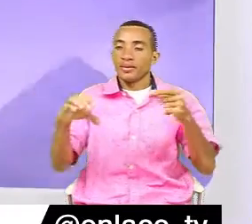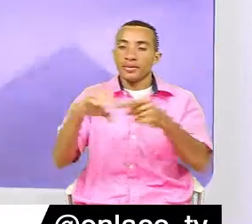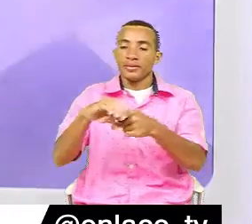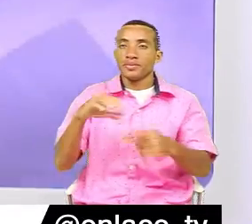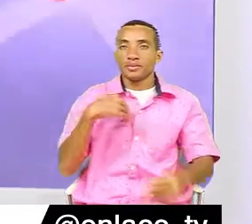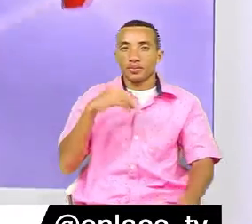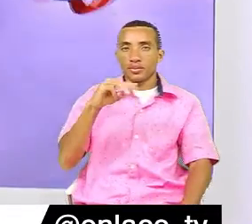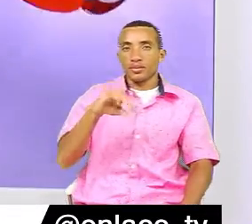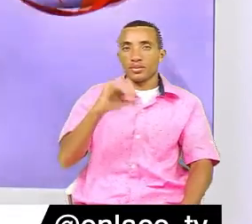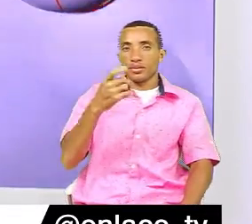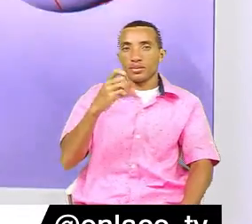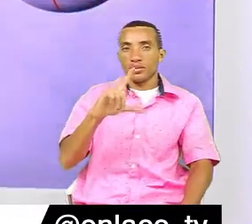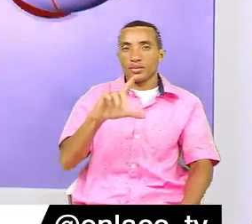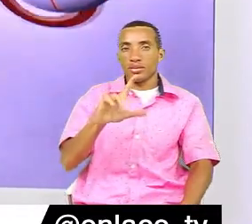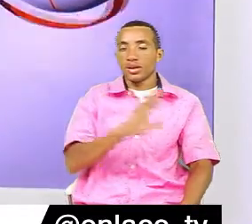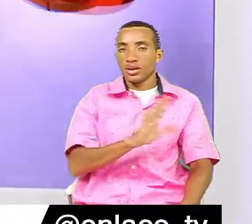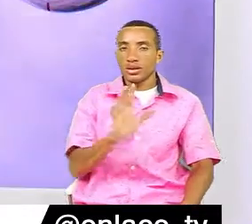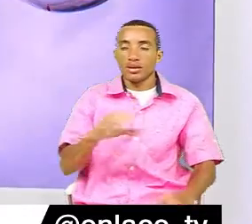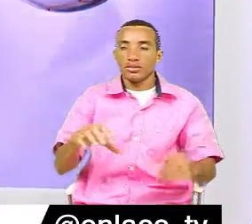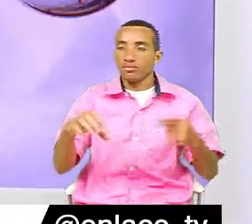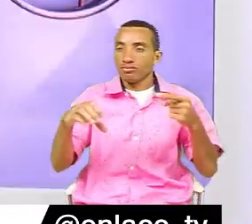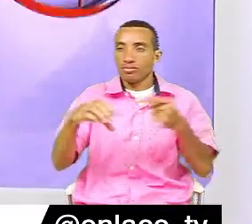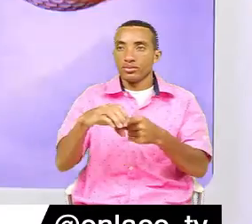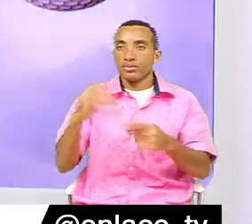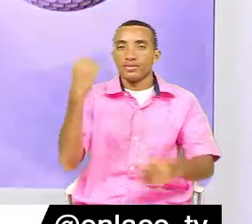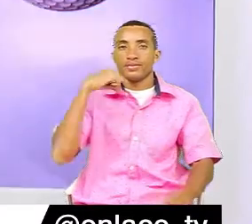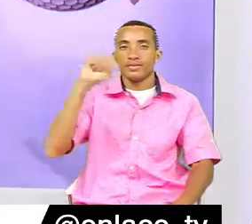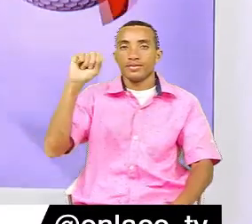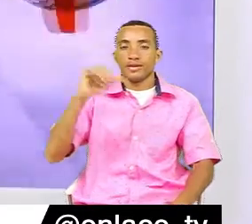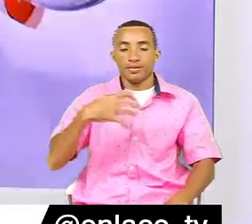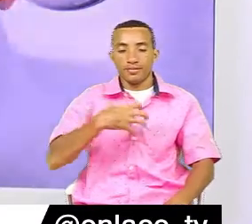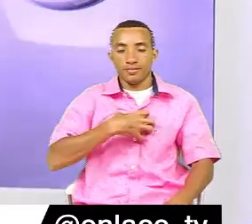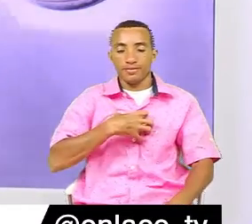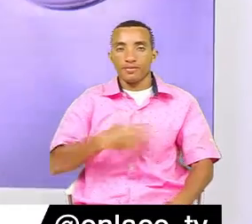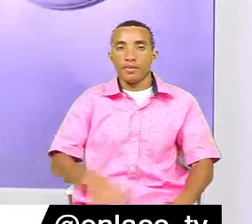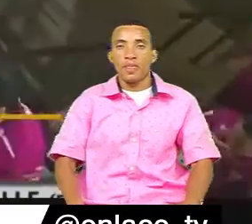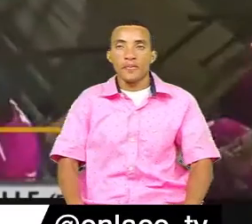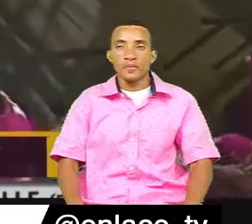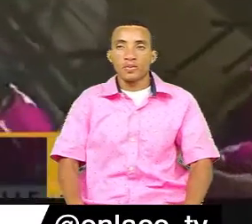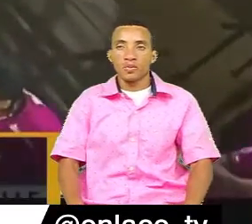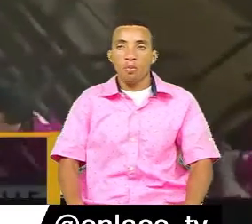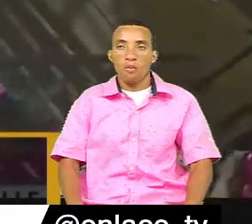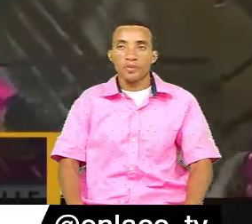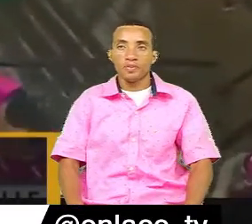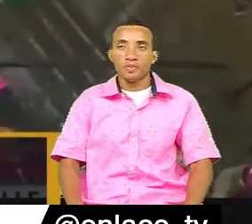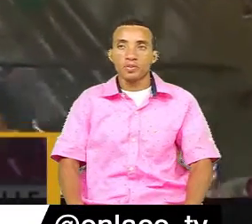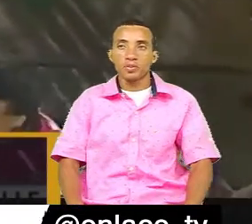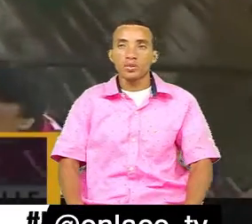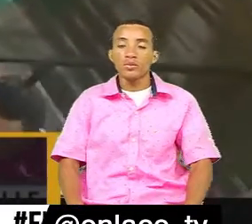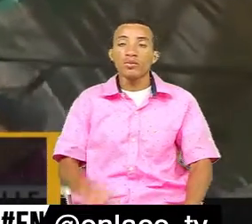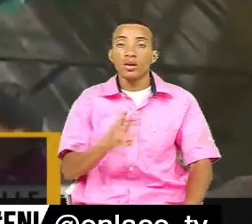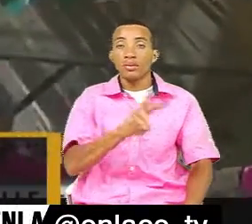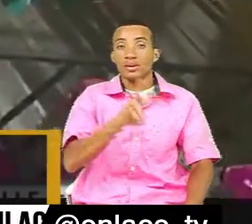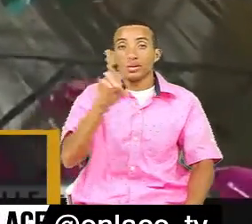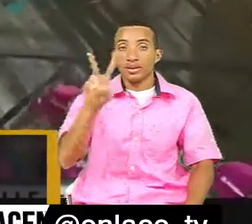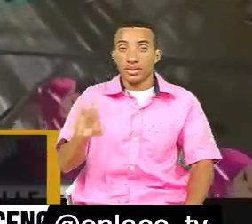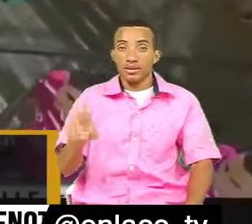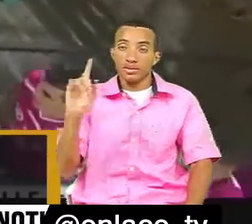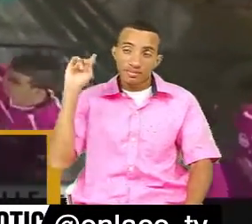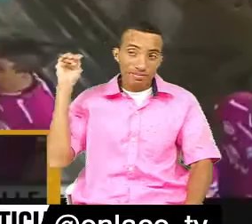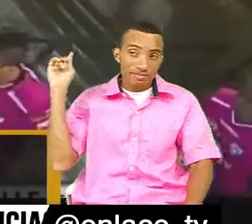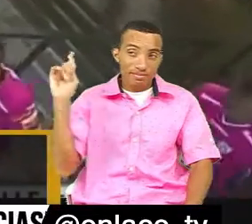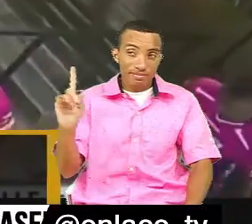Miguel Ángel Borja le bastó para alzarse con el título continental. Tras 27 años, el Atlético Nacional logra por segunda